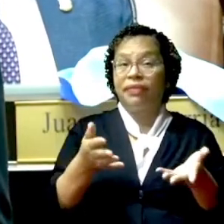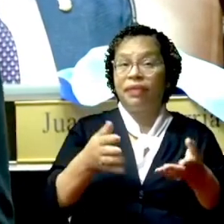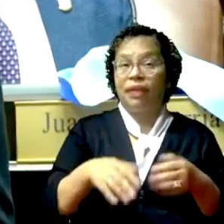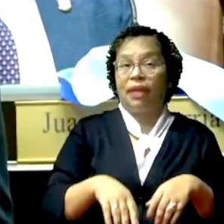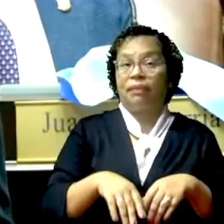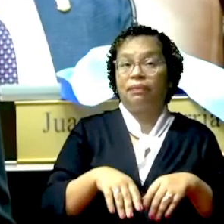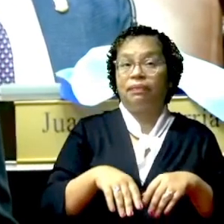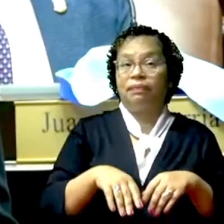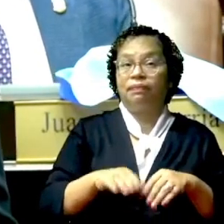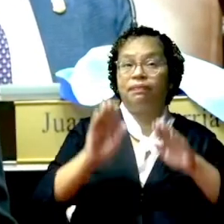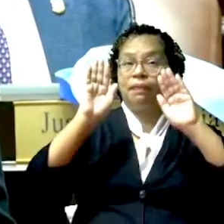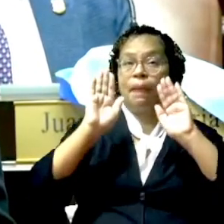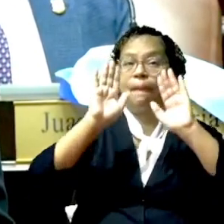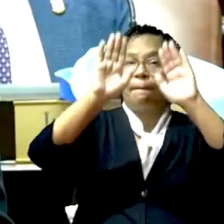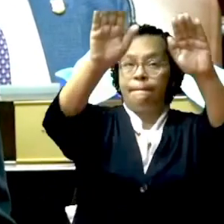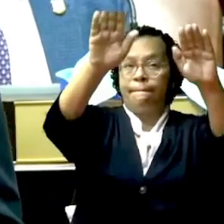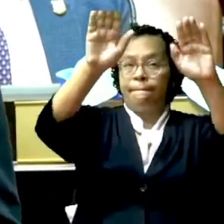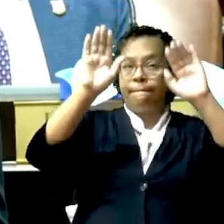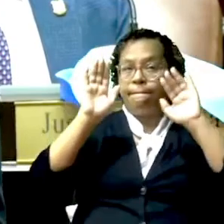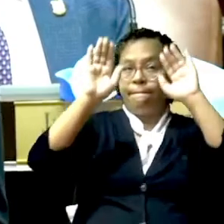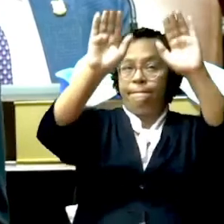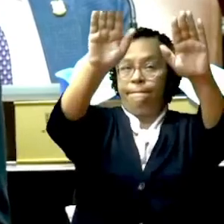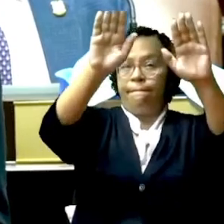tanto masculino como